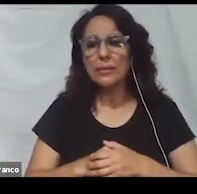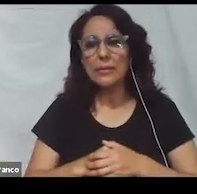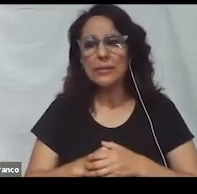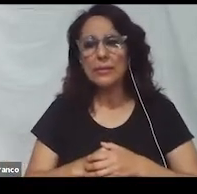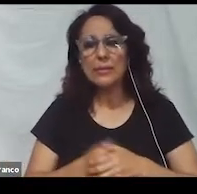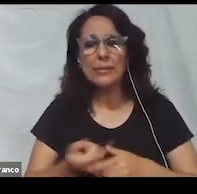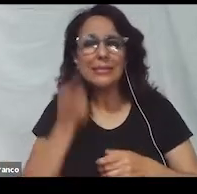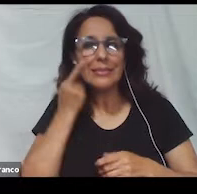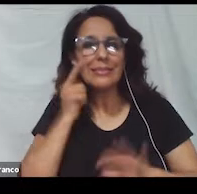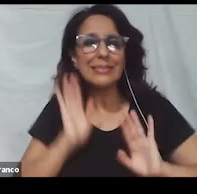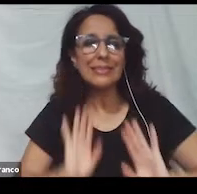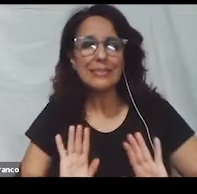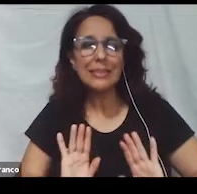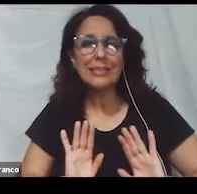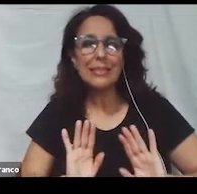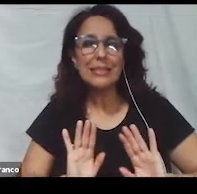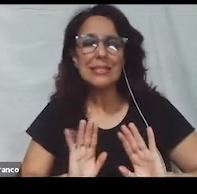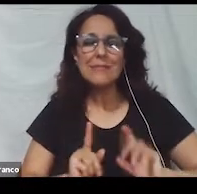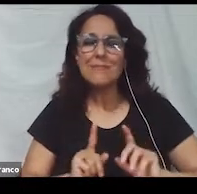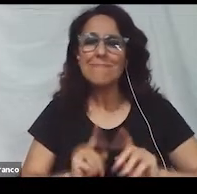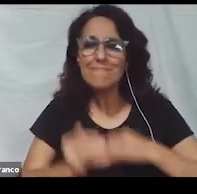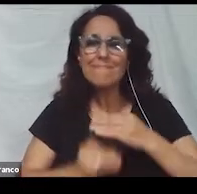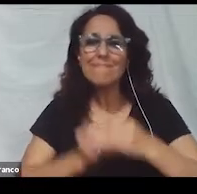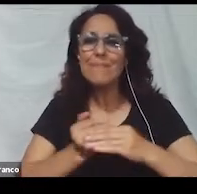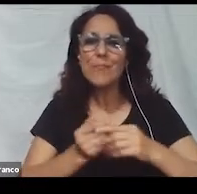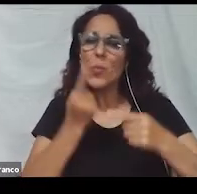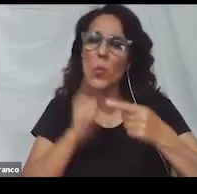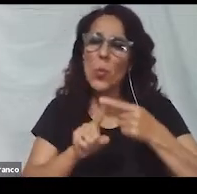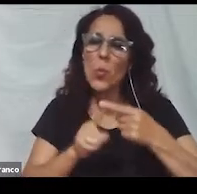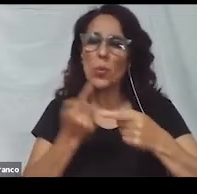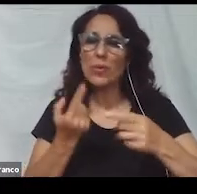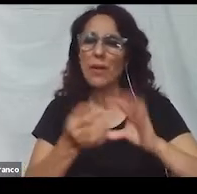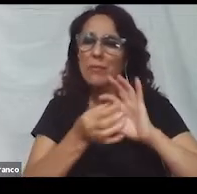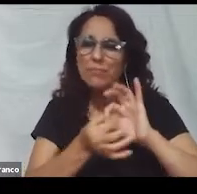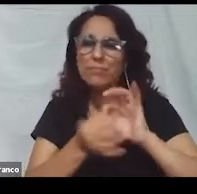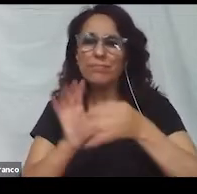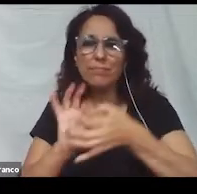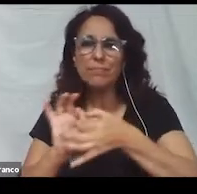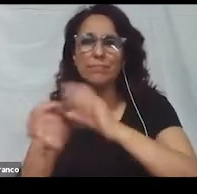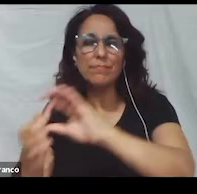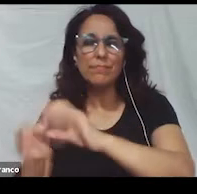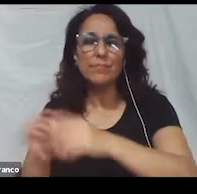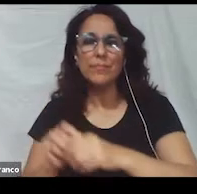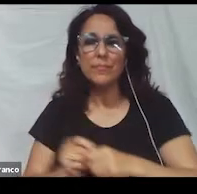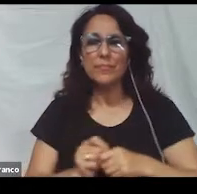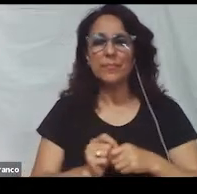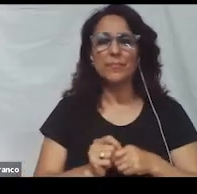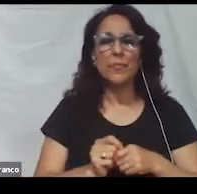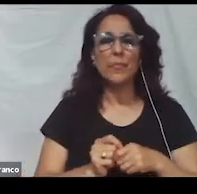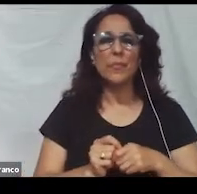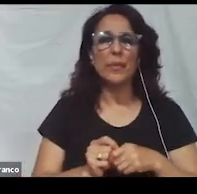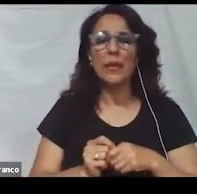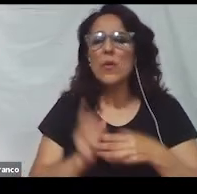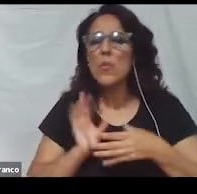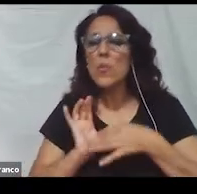por favor, traten de evitar unir columnas, ¿ok? O hacer algo que usualmente se conoce como merge